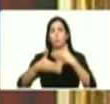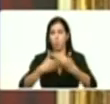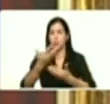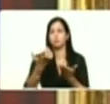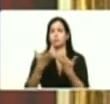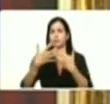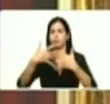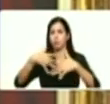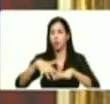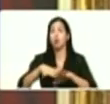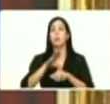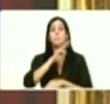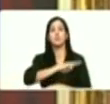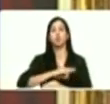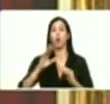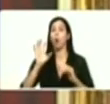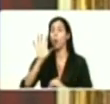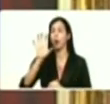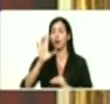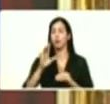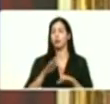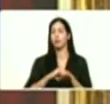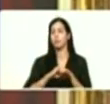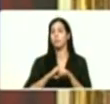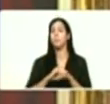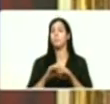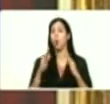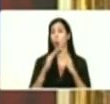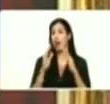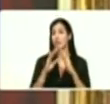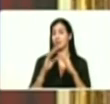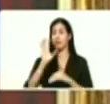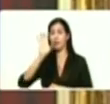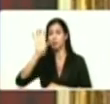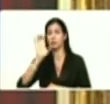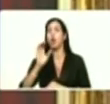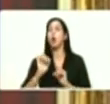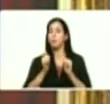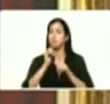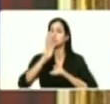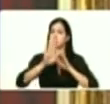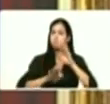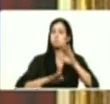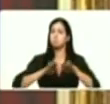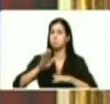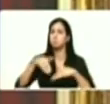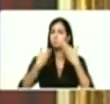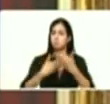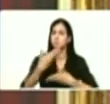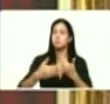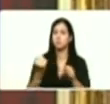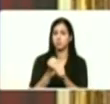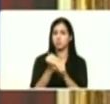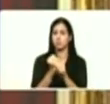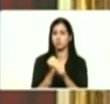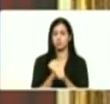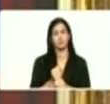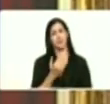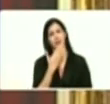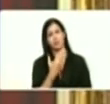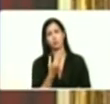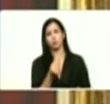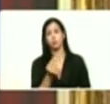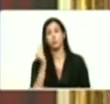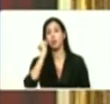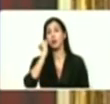y la misión hogares de la patria ha empezado a dar los primeros pasos para atender yo agradezco mucho a la